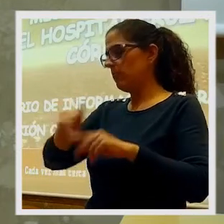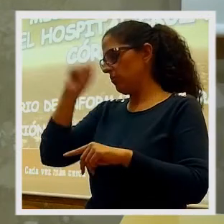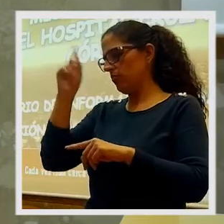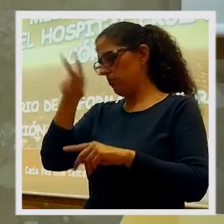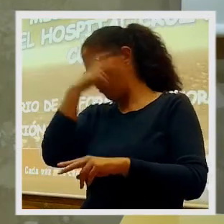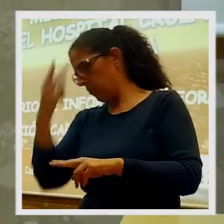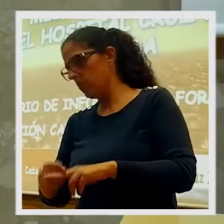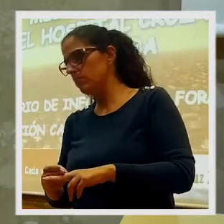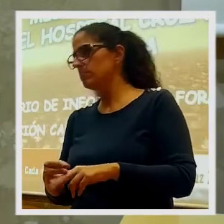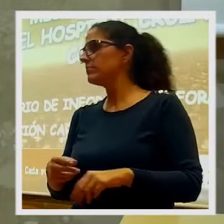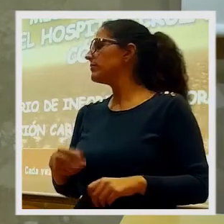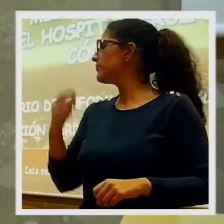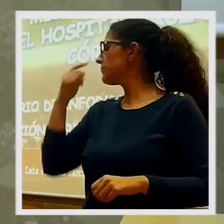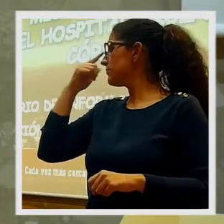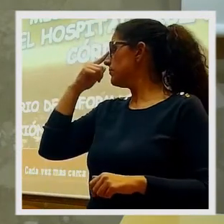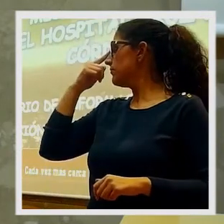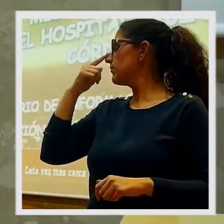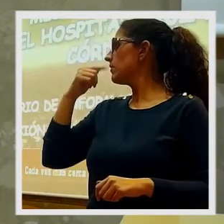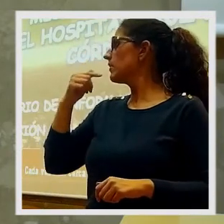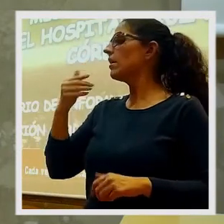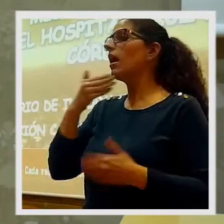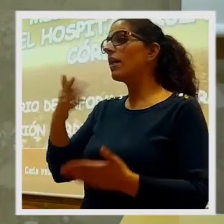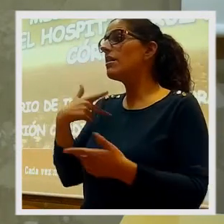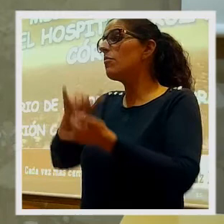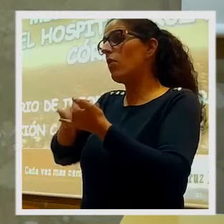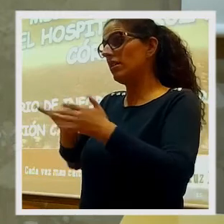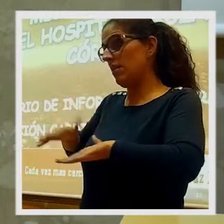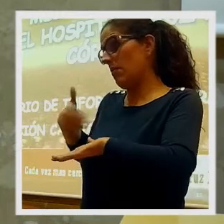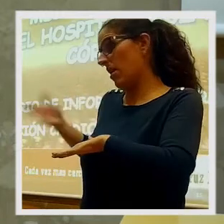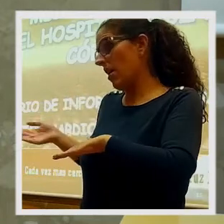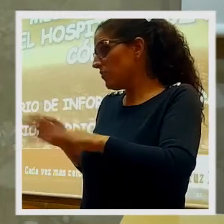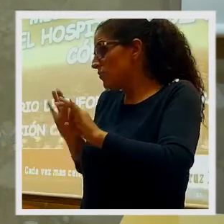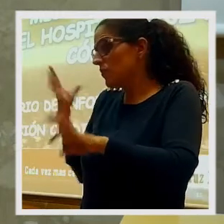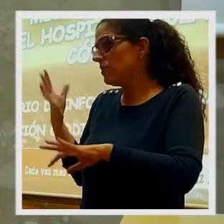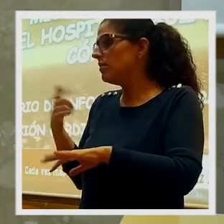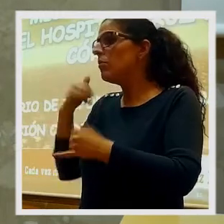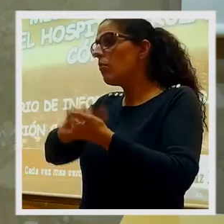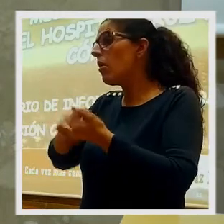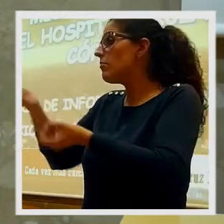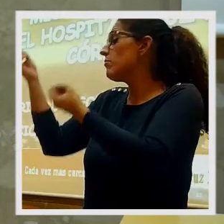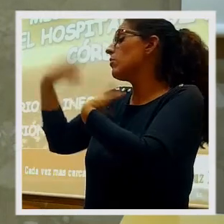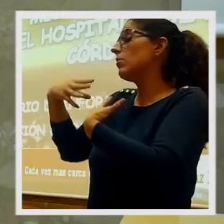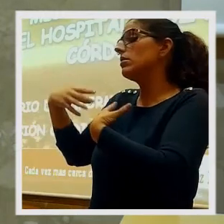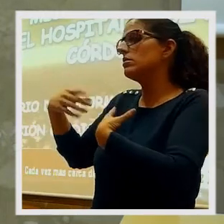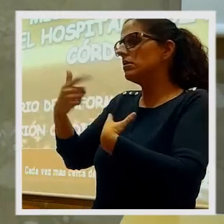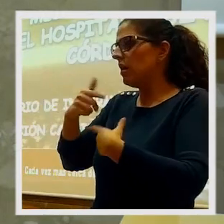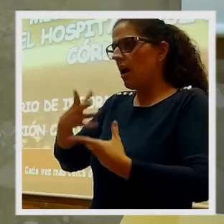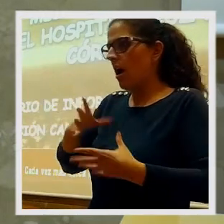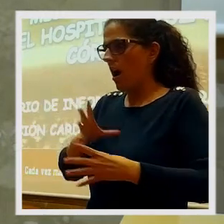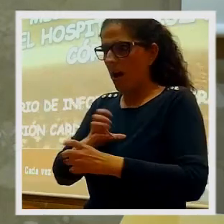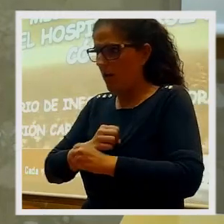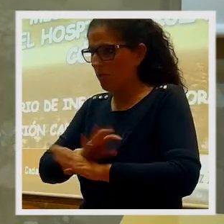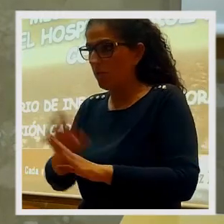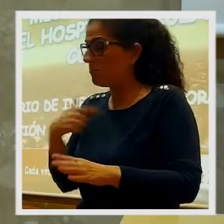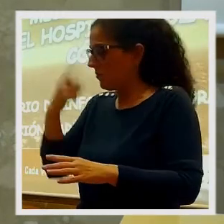Un desmayo, vamos, más o menos. Gracias a Dios, mi mujer estaba conmigo. Y ella me cuenta que fue muy traumático, yo no recuerdo